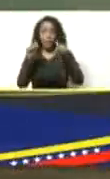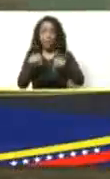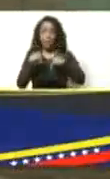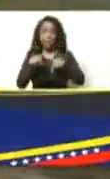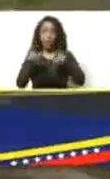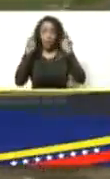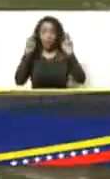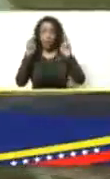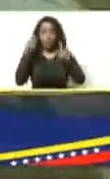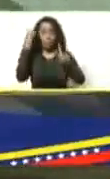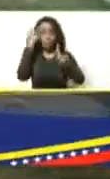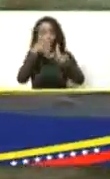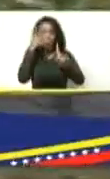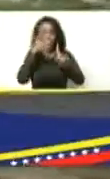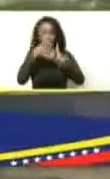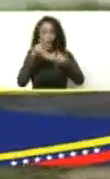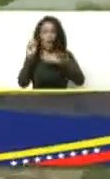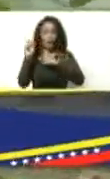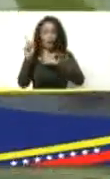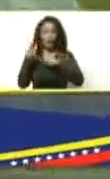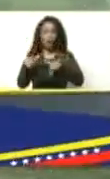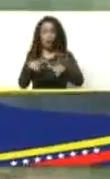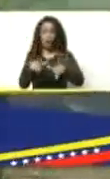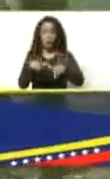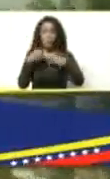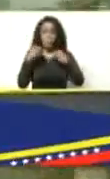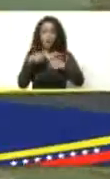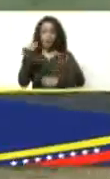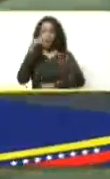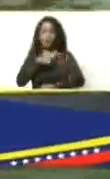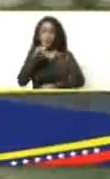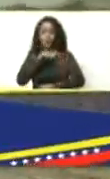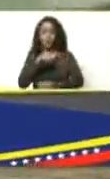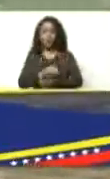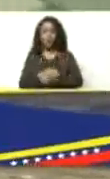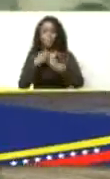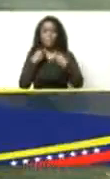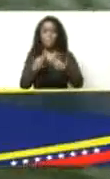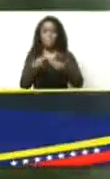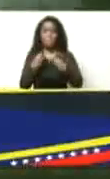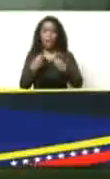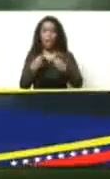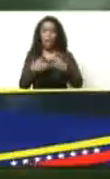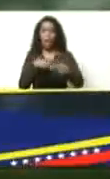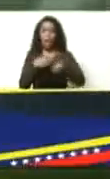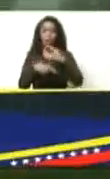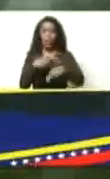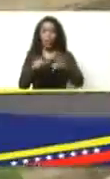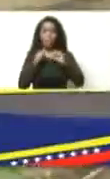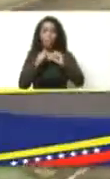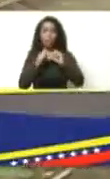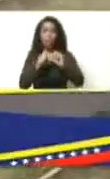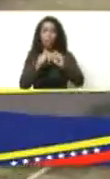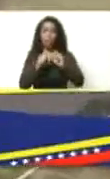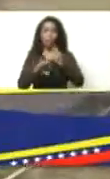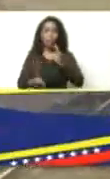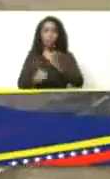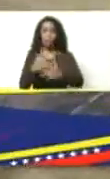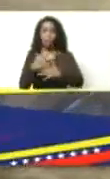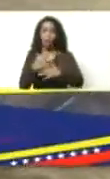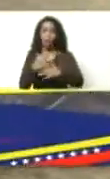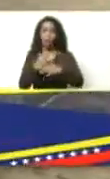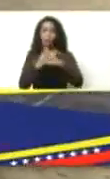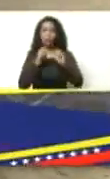espacio de formación, que es un espacio para la resistencia, para la revolución permanente, para el renacer